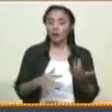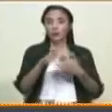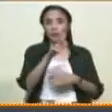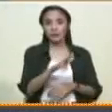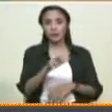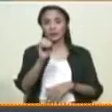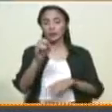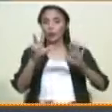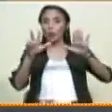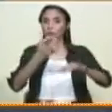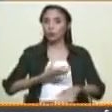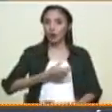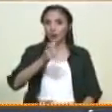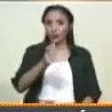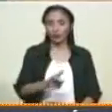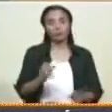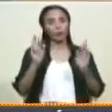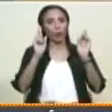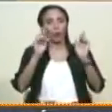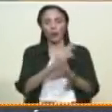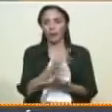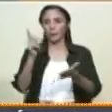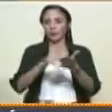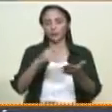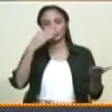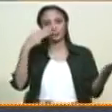308 alcaldías. Ojalá que no participen más nunca.